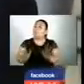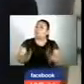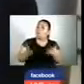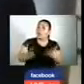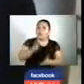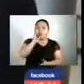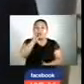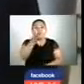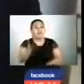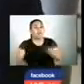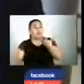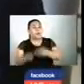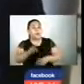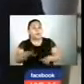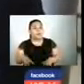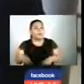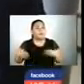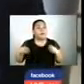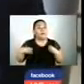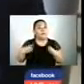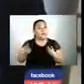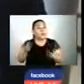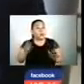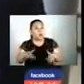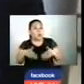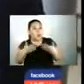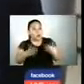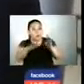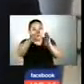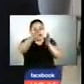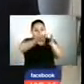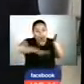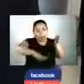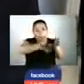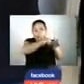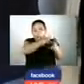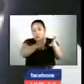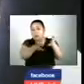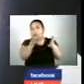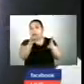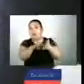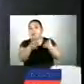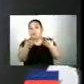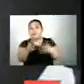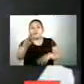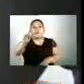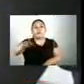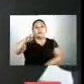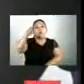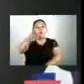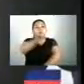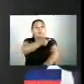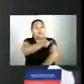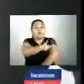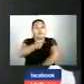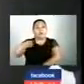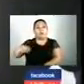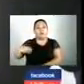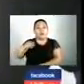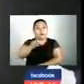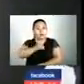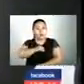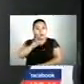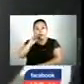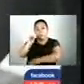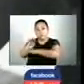acuerdo a las autoridades es la falta de cumplimiento de cronograma de vacunación en cuanto a la segunda dosis. Para el doctor Anthony Fauci